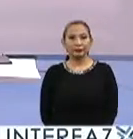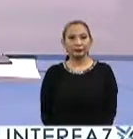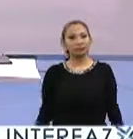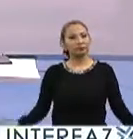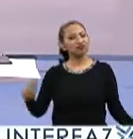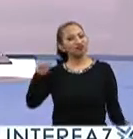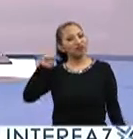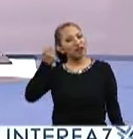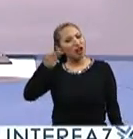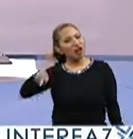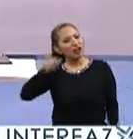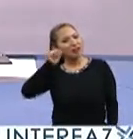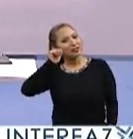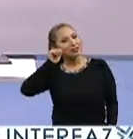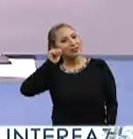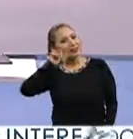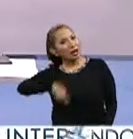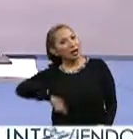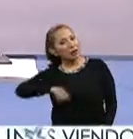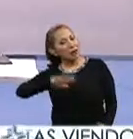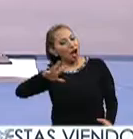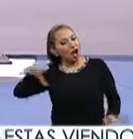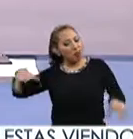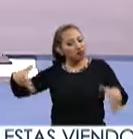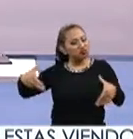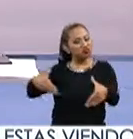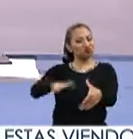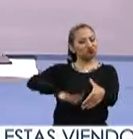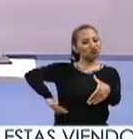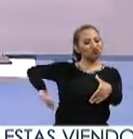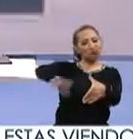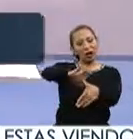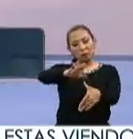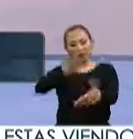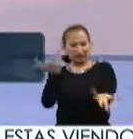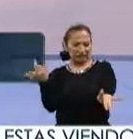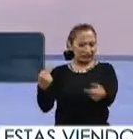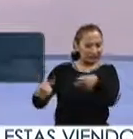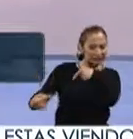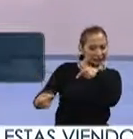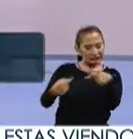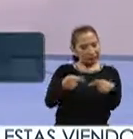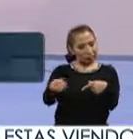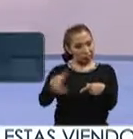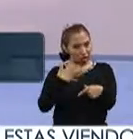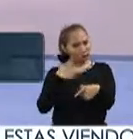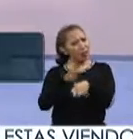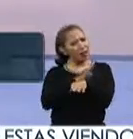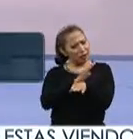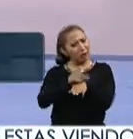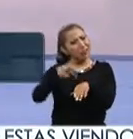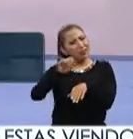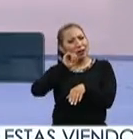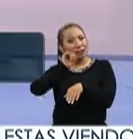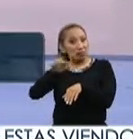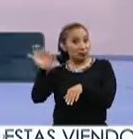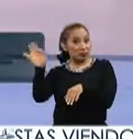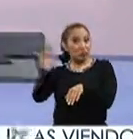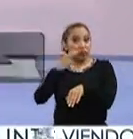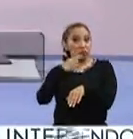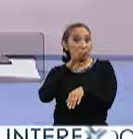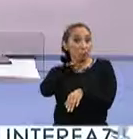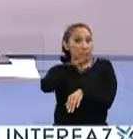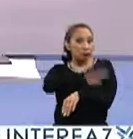La tecnología siempre viene envuelta en una especie de halo de controversia porque tiene muchos beneficios, pero también si no es